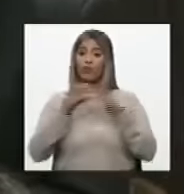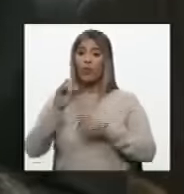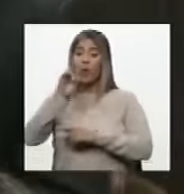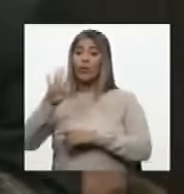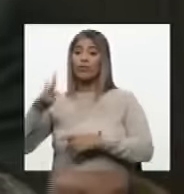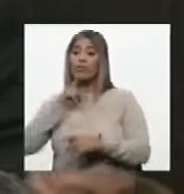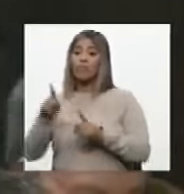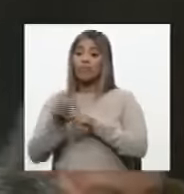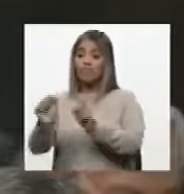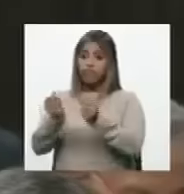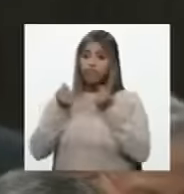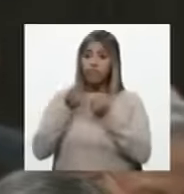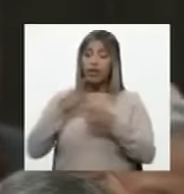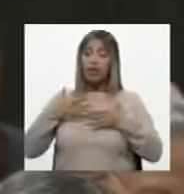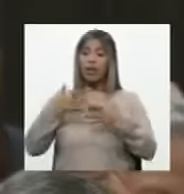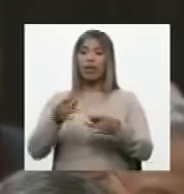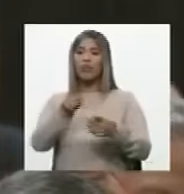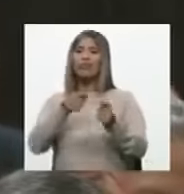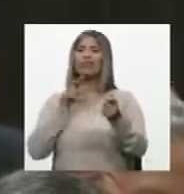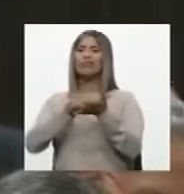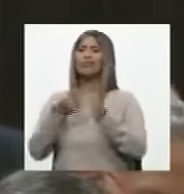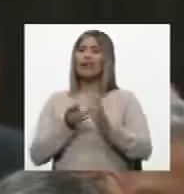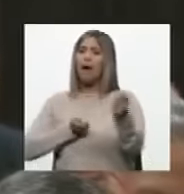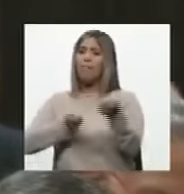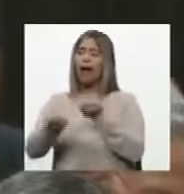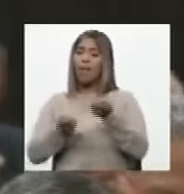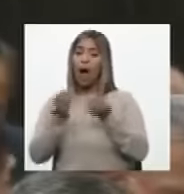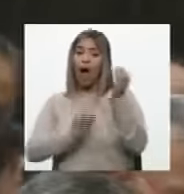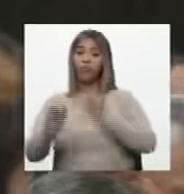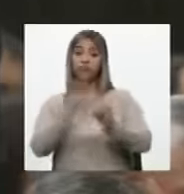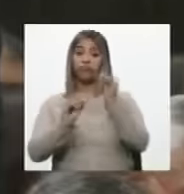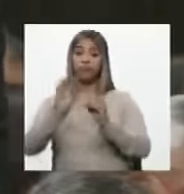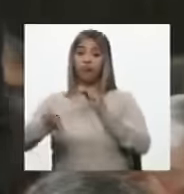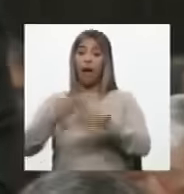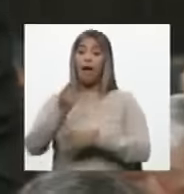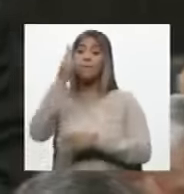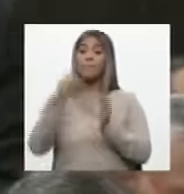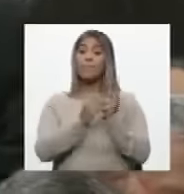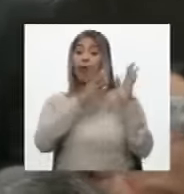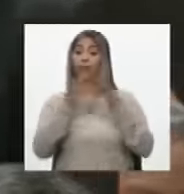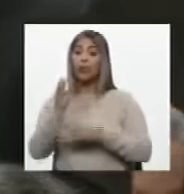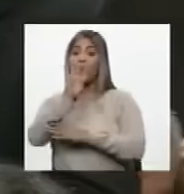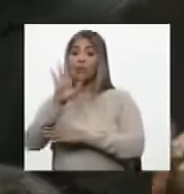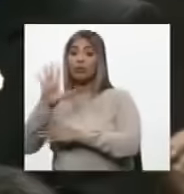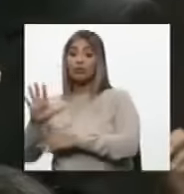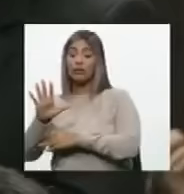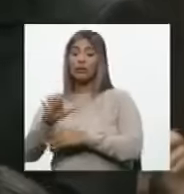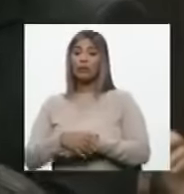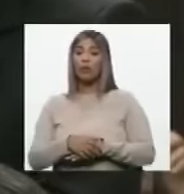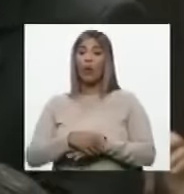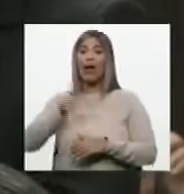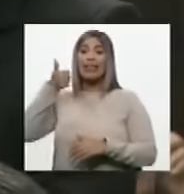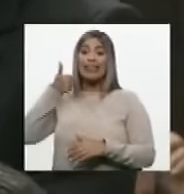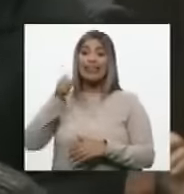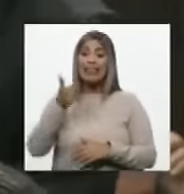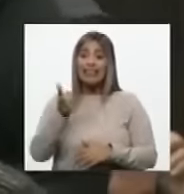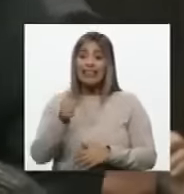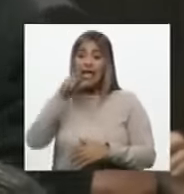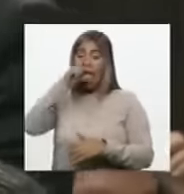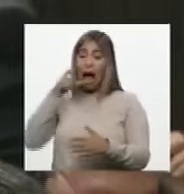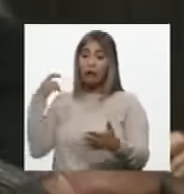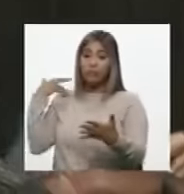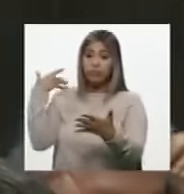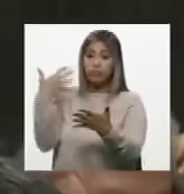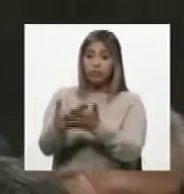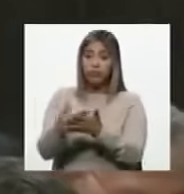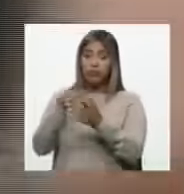los intereses, es una manipulación que creó a partir de 1945 más de 10 años